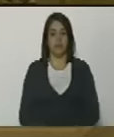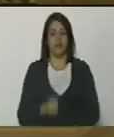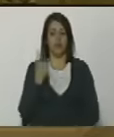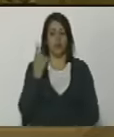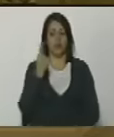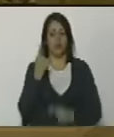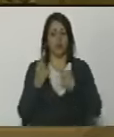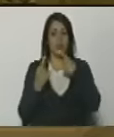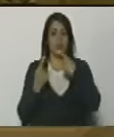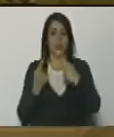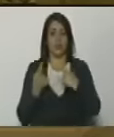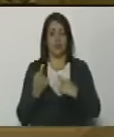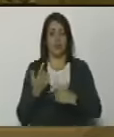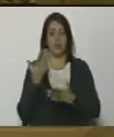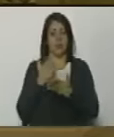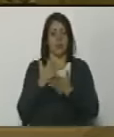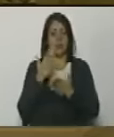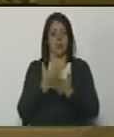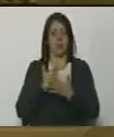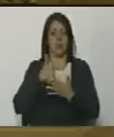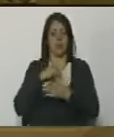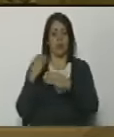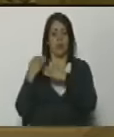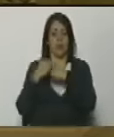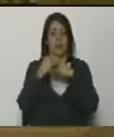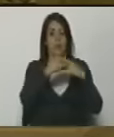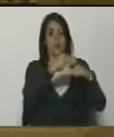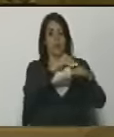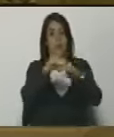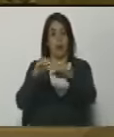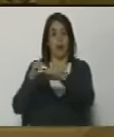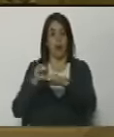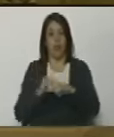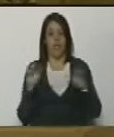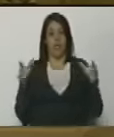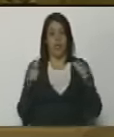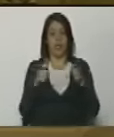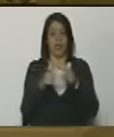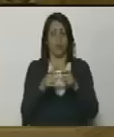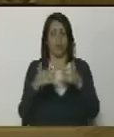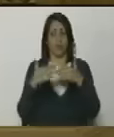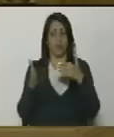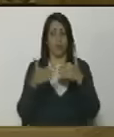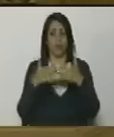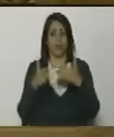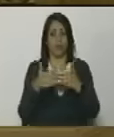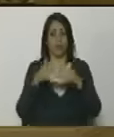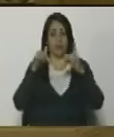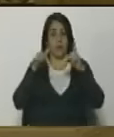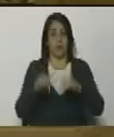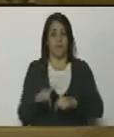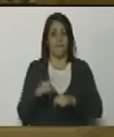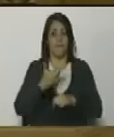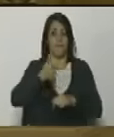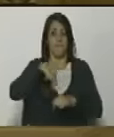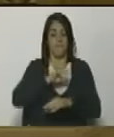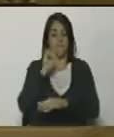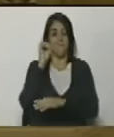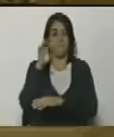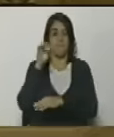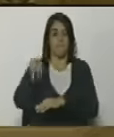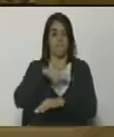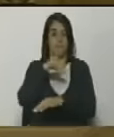solamente decirnos, sino cada vez que somos convocados a una sesión en las puertas del hemiciclo protocolar de nuestro Palacio